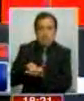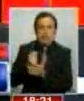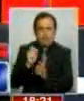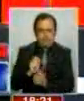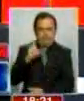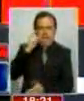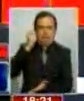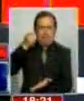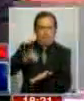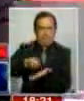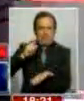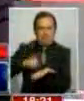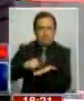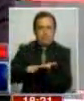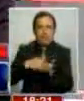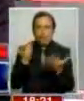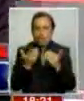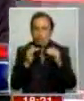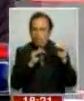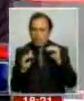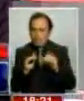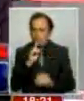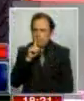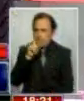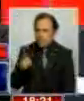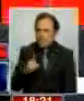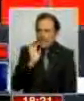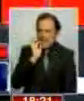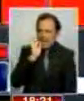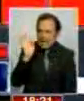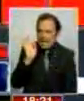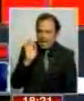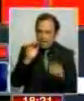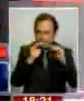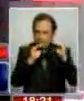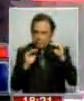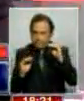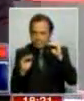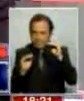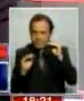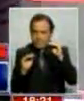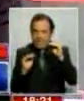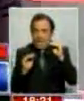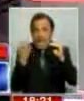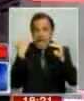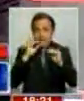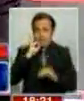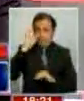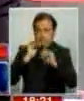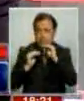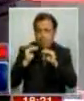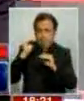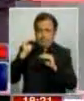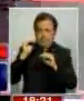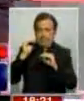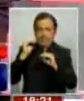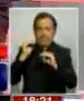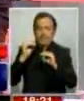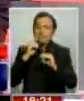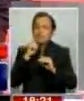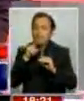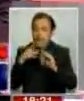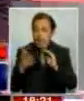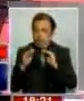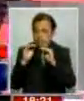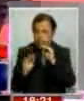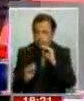en el ranking de los ricos? ¿Disculpa? ¿Van a bajar en el ranking de los ricos? Mira, esa es una materia, digamos, que en